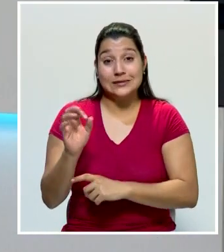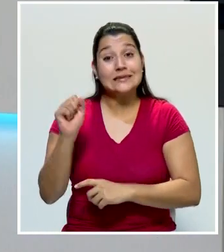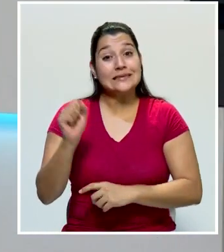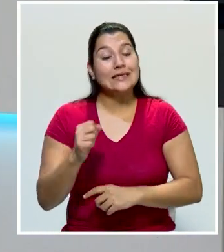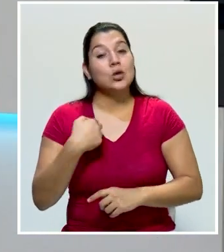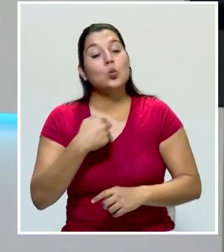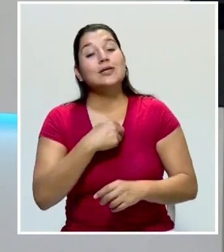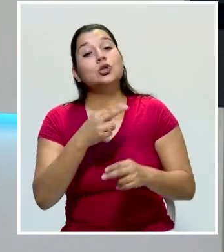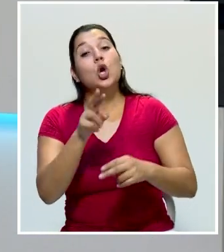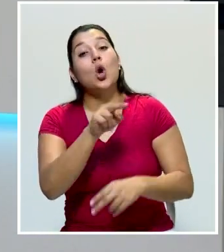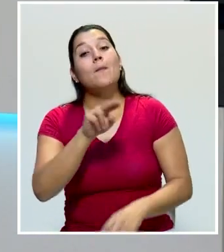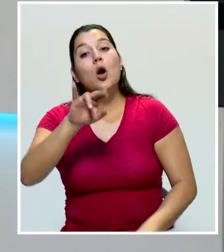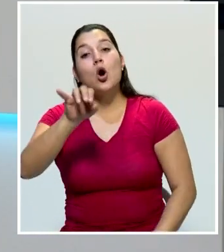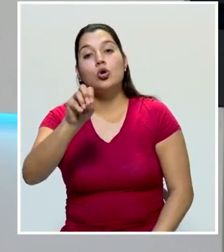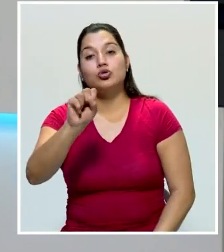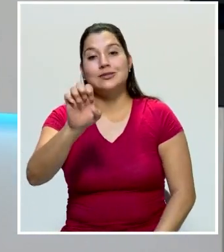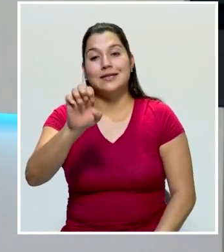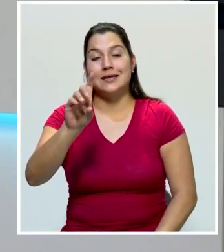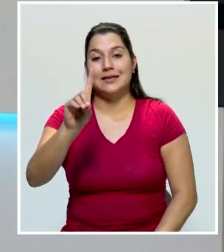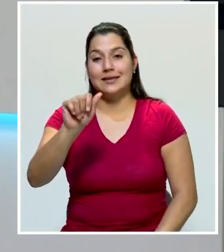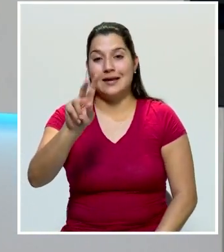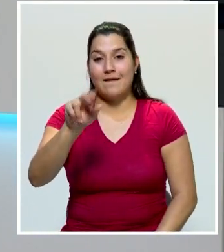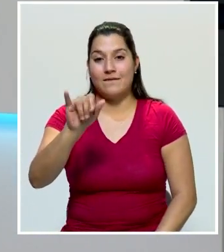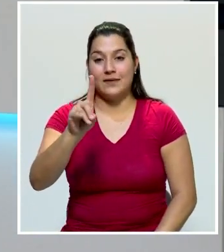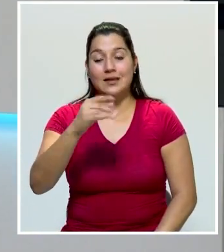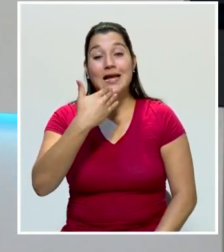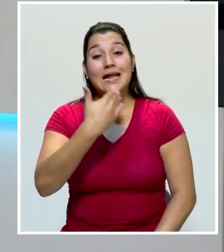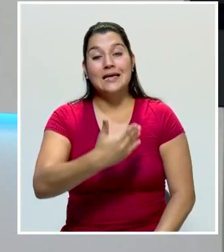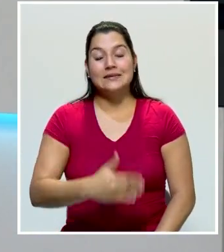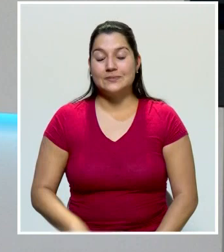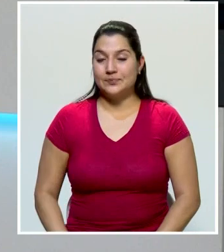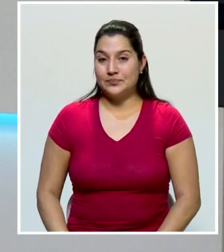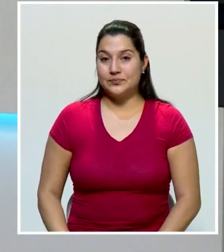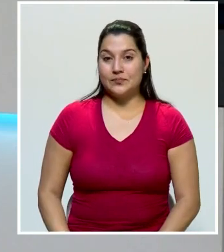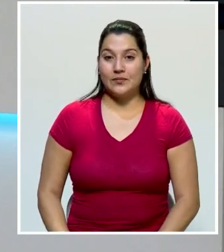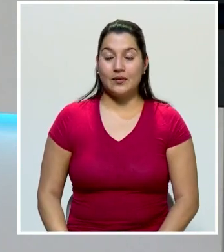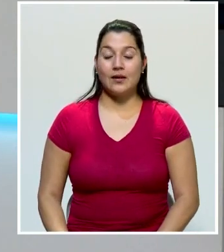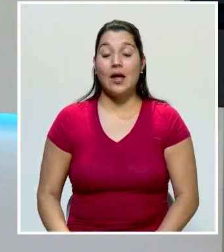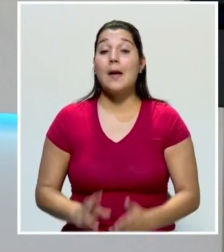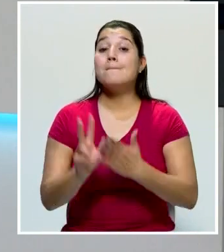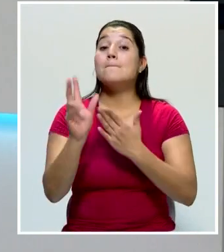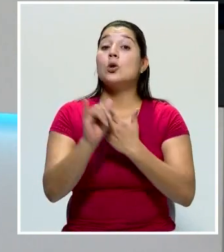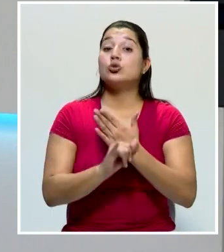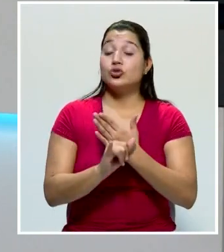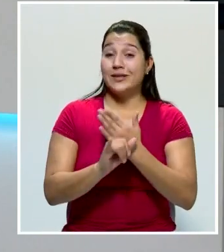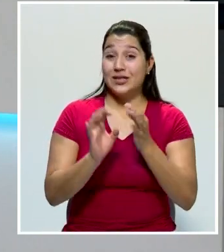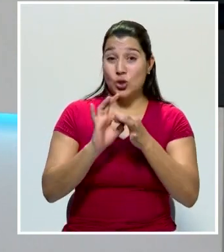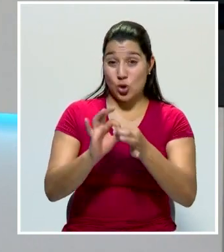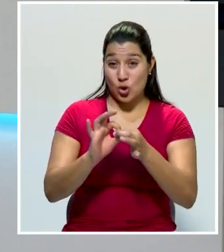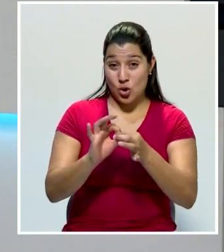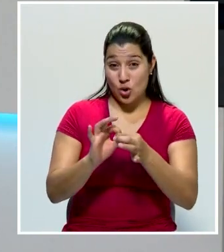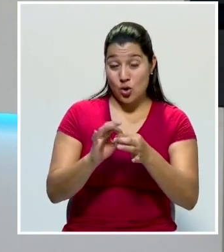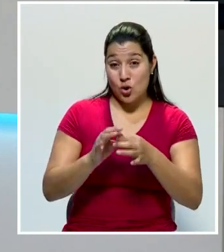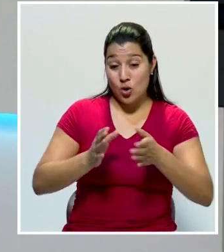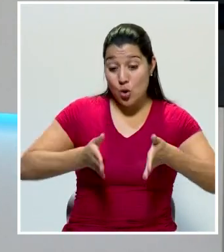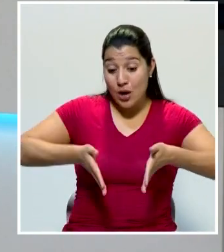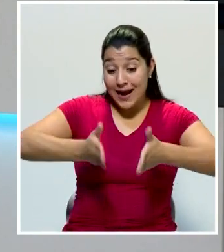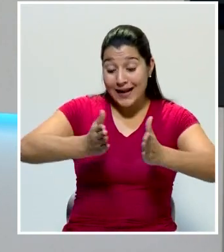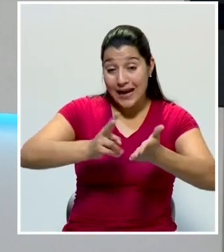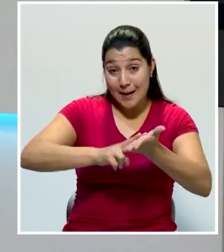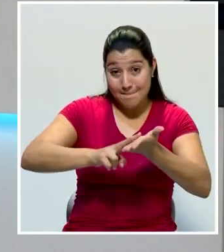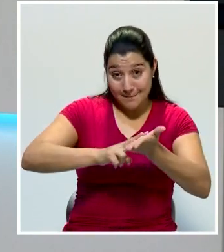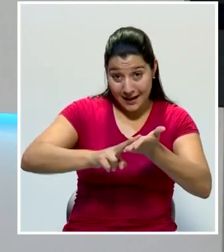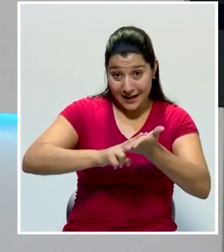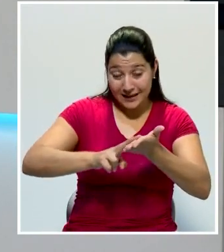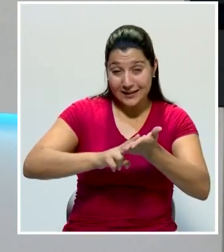nuestro compañero José David Pérez. Muchas gracias. Y a pesar de que el proyecto de Canal Verde Interoceánico fue archivado